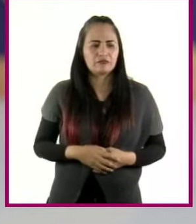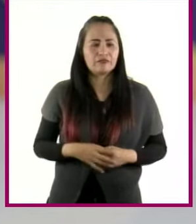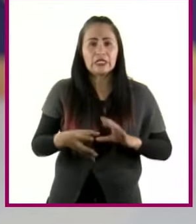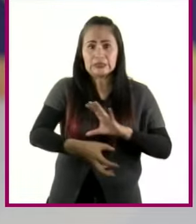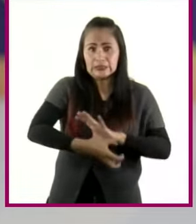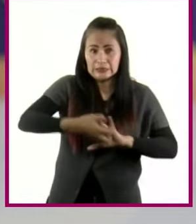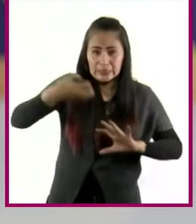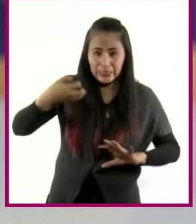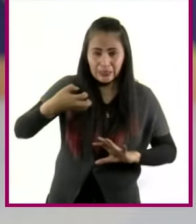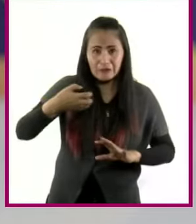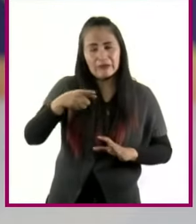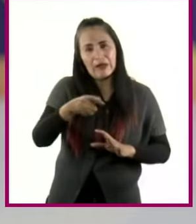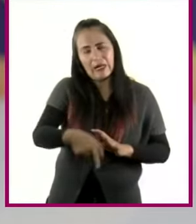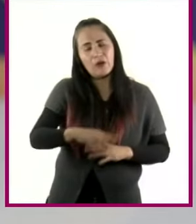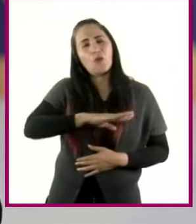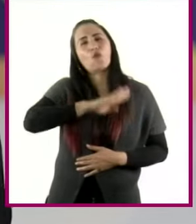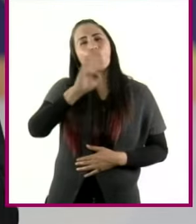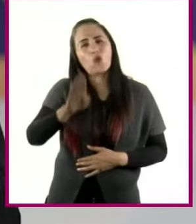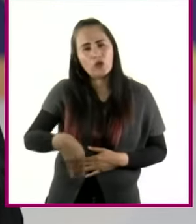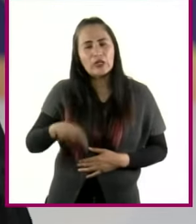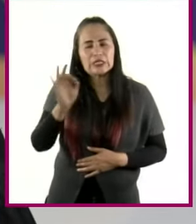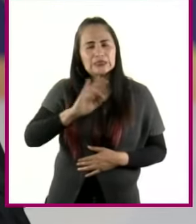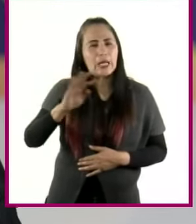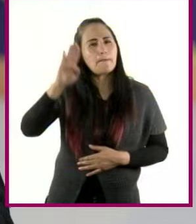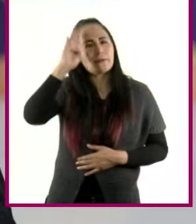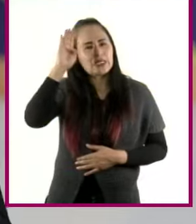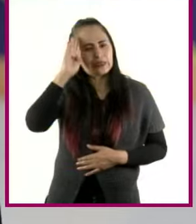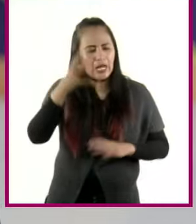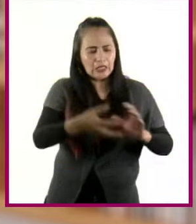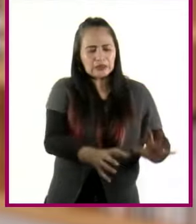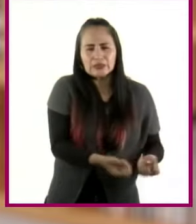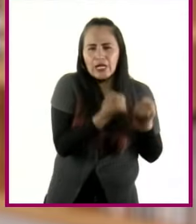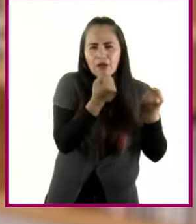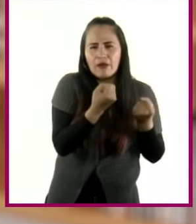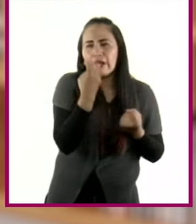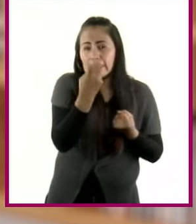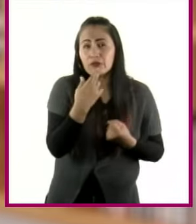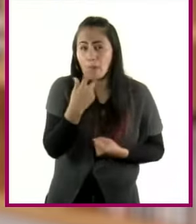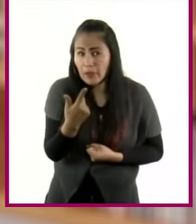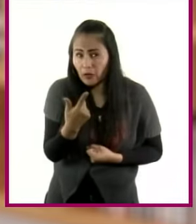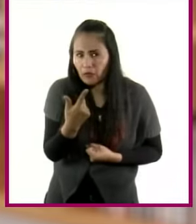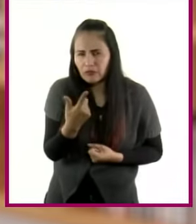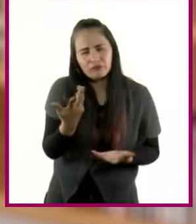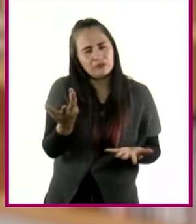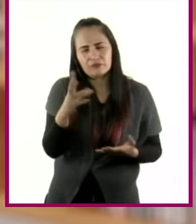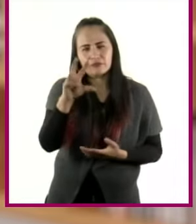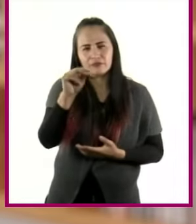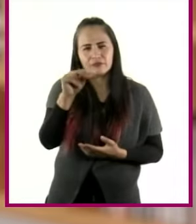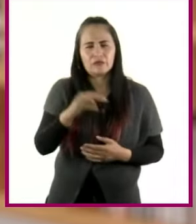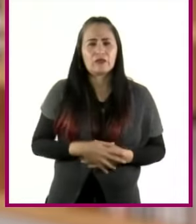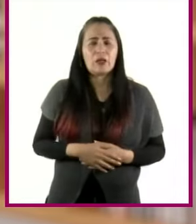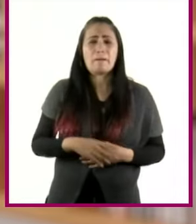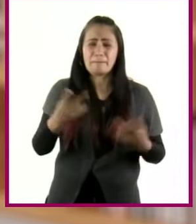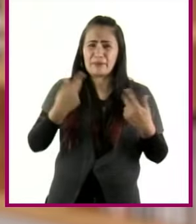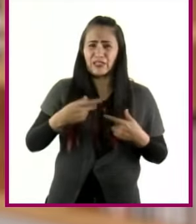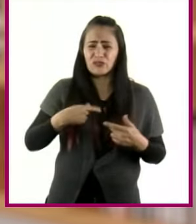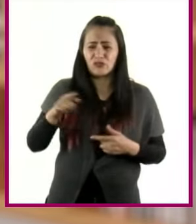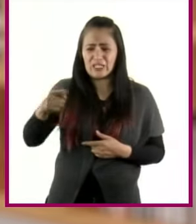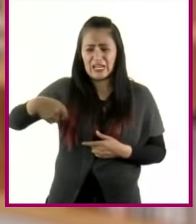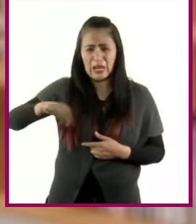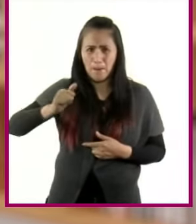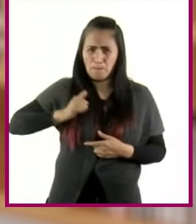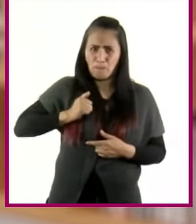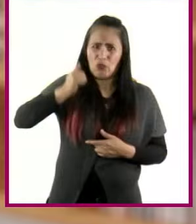del urinal donde vivía, pensando que era lo mejor para ella. Pero dudo mucho que quien se aprovecha así de otras